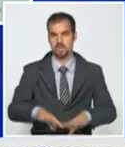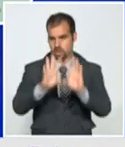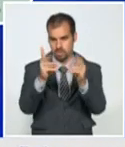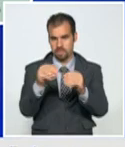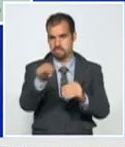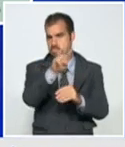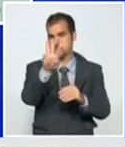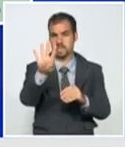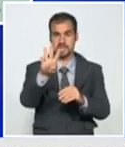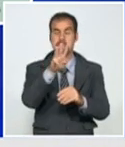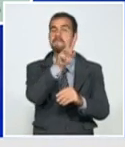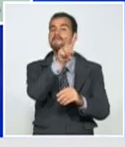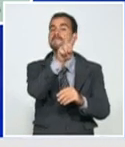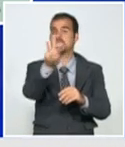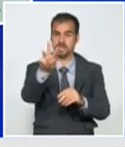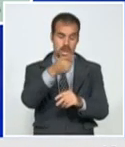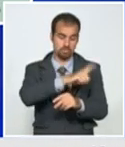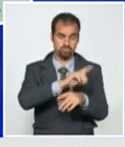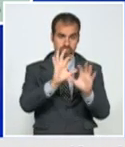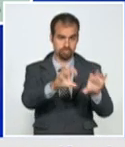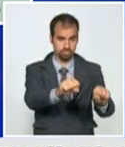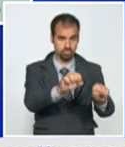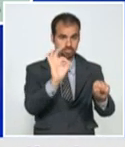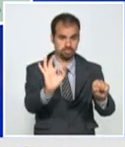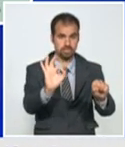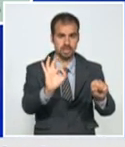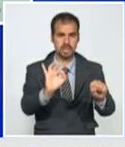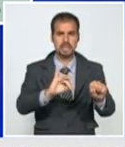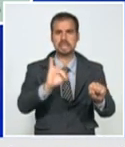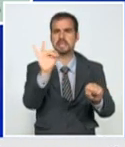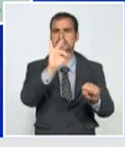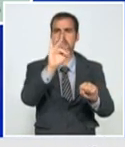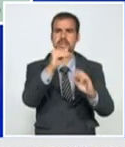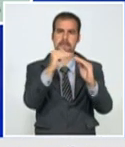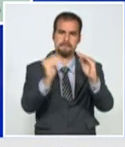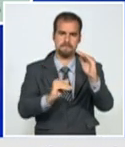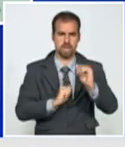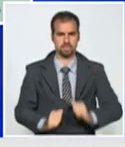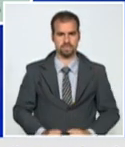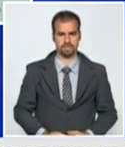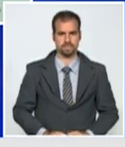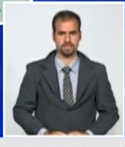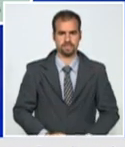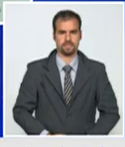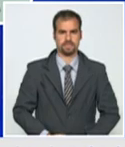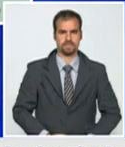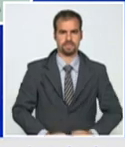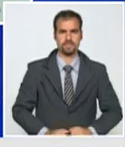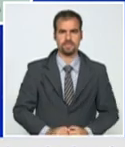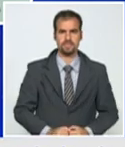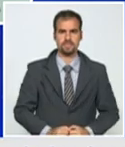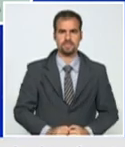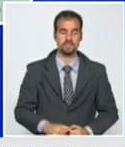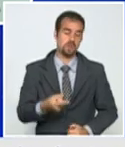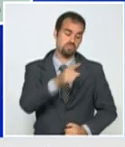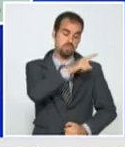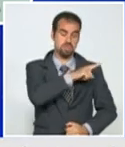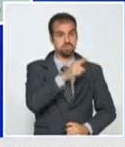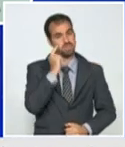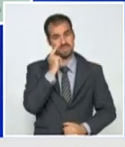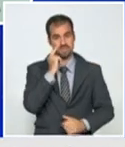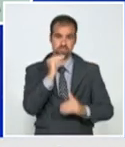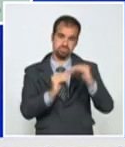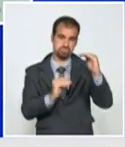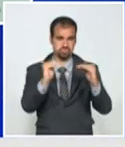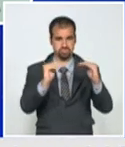ayer son 77 menos que la jornada anterior, pero hay que seguir con las